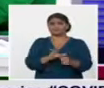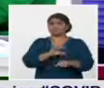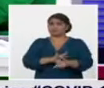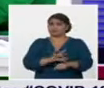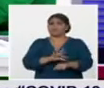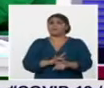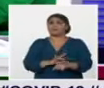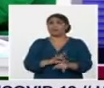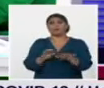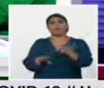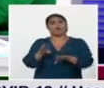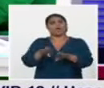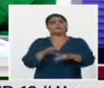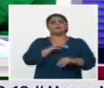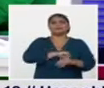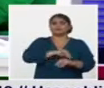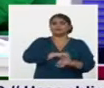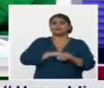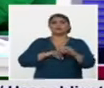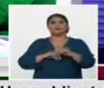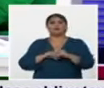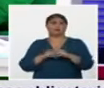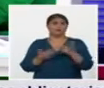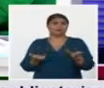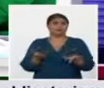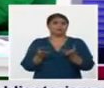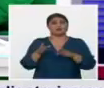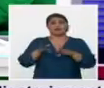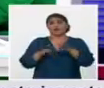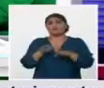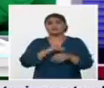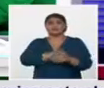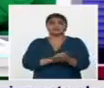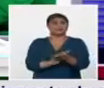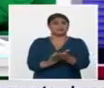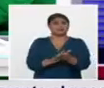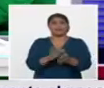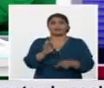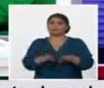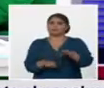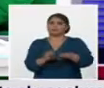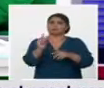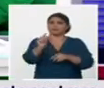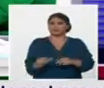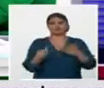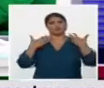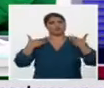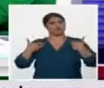muy importante. En el acumulado han sido asintomáticos el